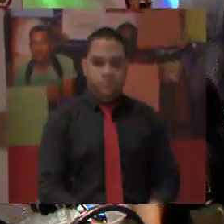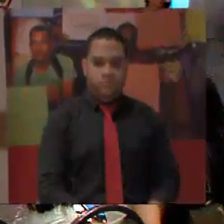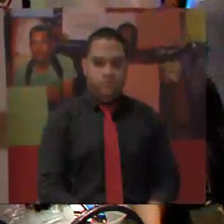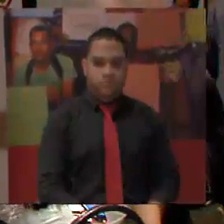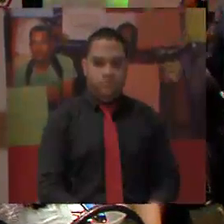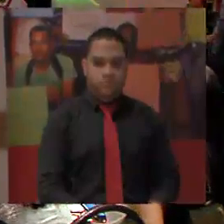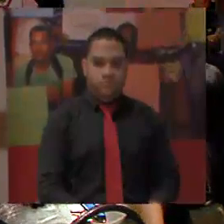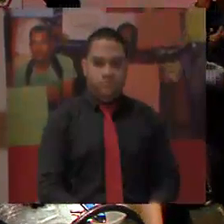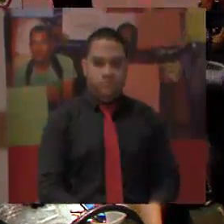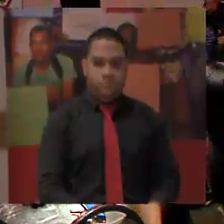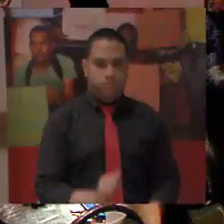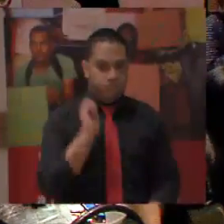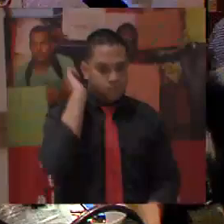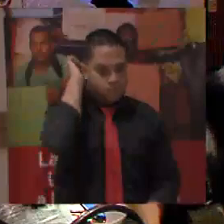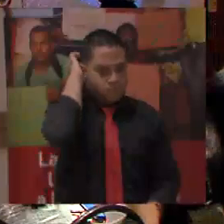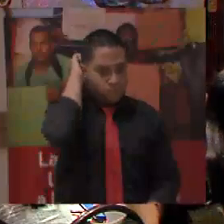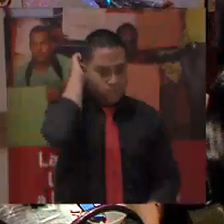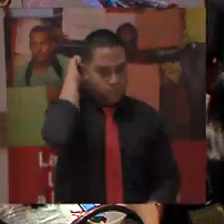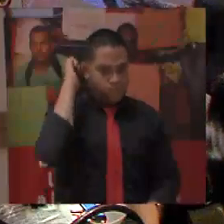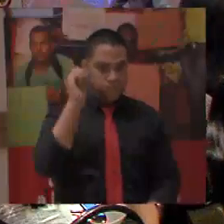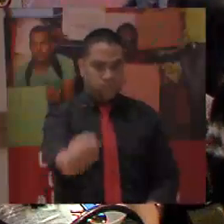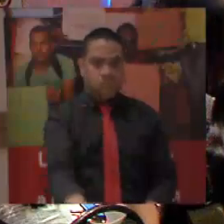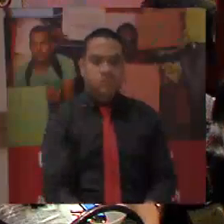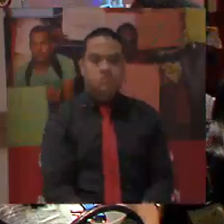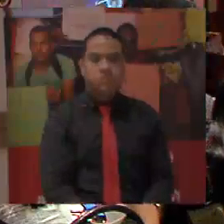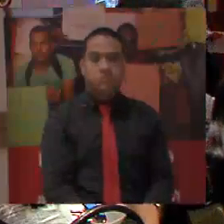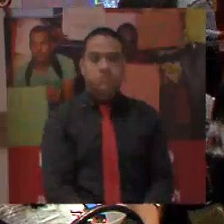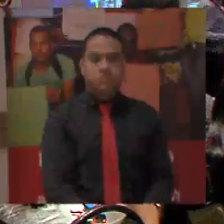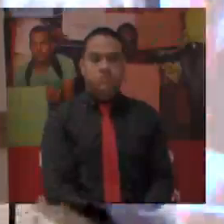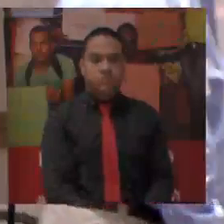bien, alcalde, muy bien. Estoy bien, estoy muy bien.